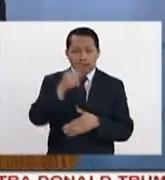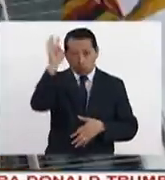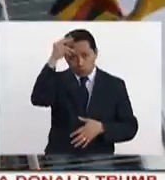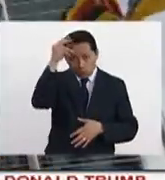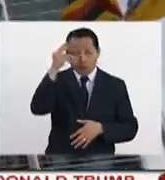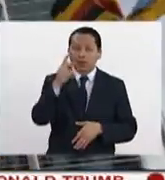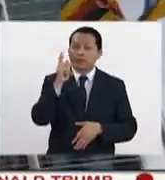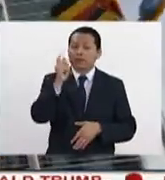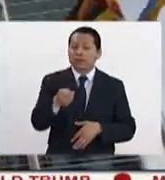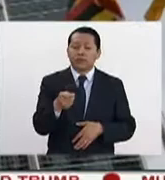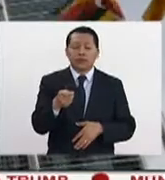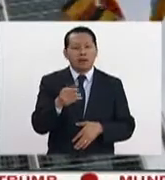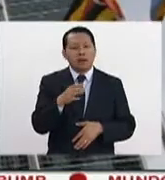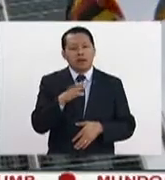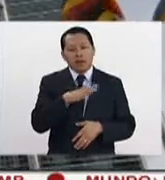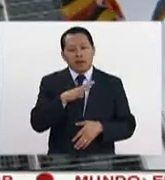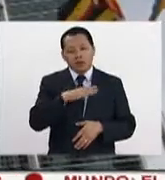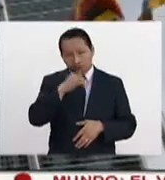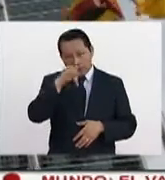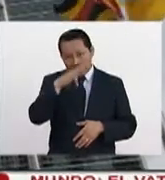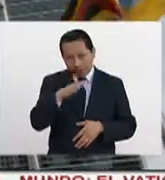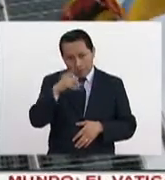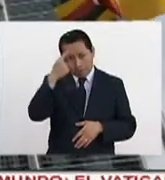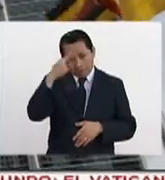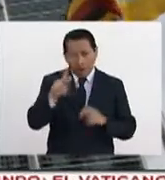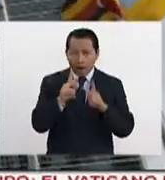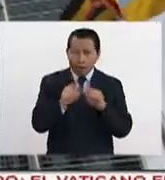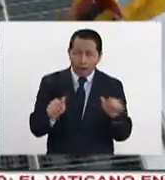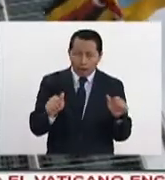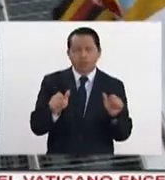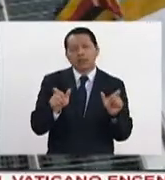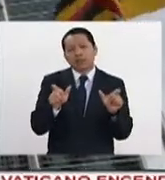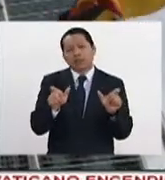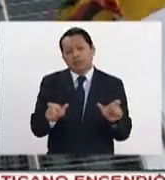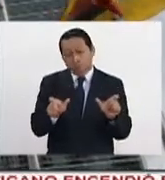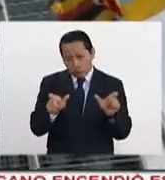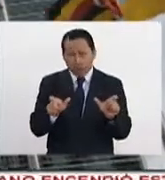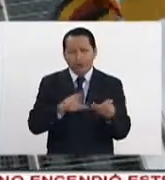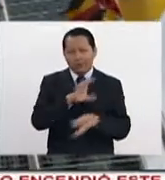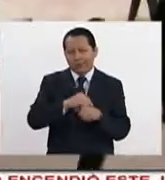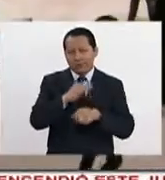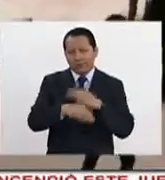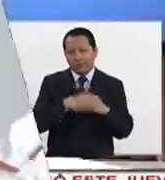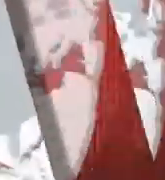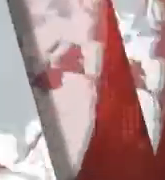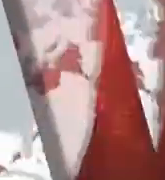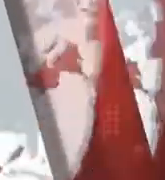Trump representa una amenaza a la paz y a la seguridad de todo el planeta.